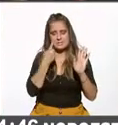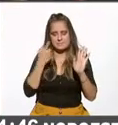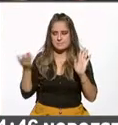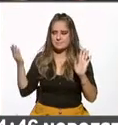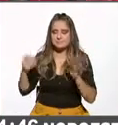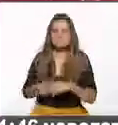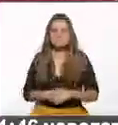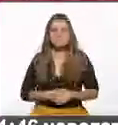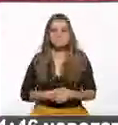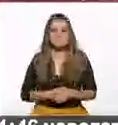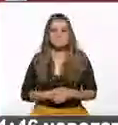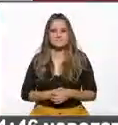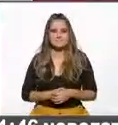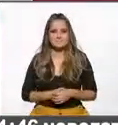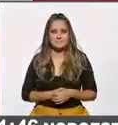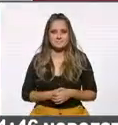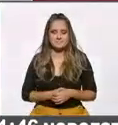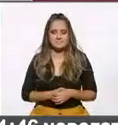autor.